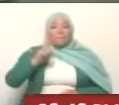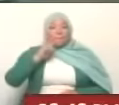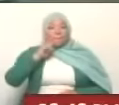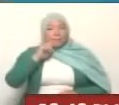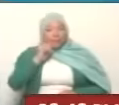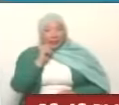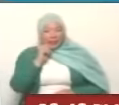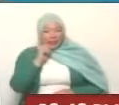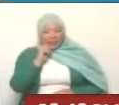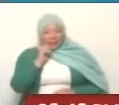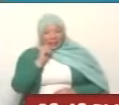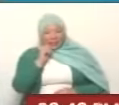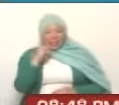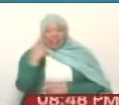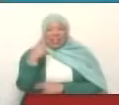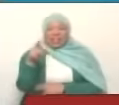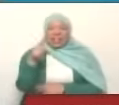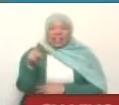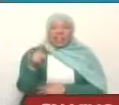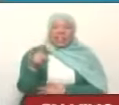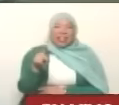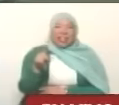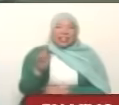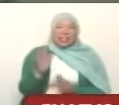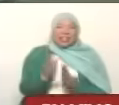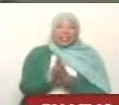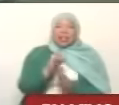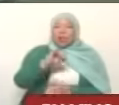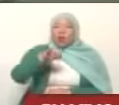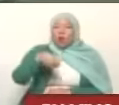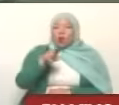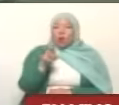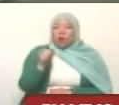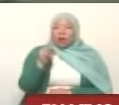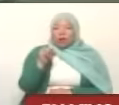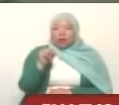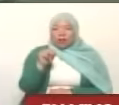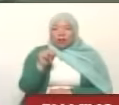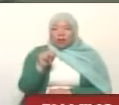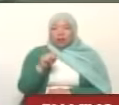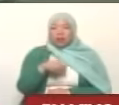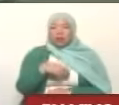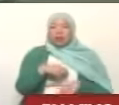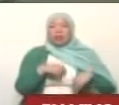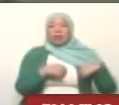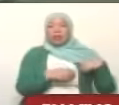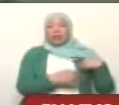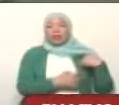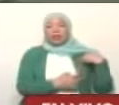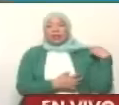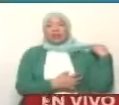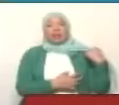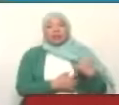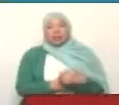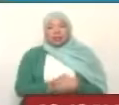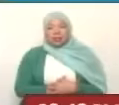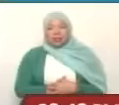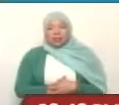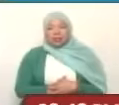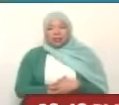pero dígame, ¿en qué parroquia? Ese es San Juan. Ah, ¿tú eras de San Juan? No, nací en... Naciste en San Juan,